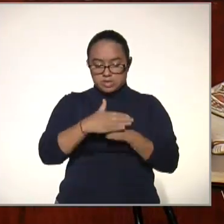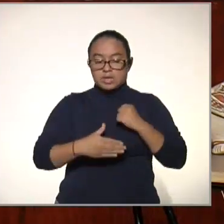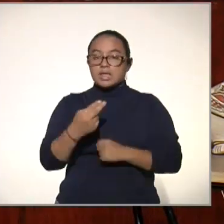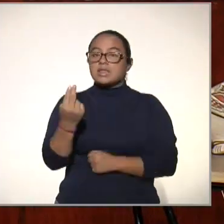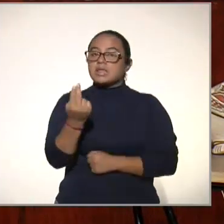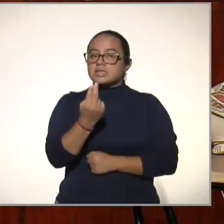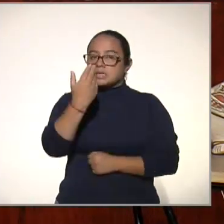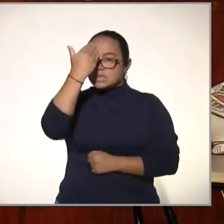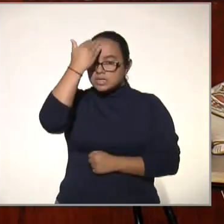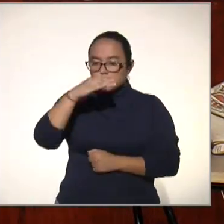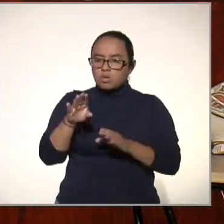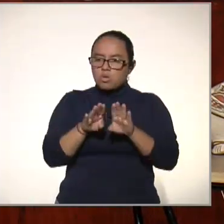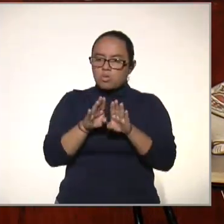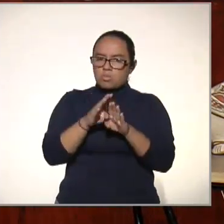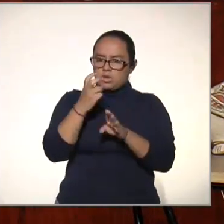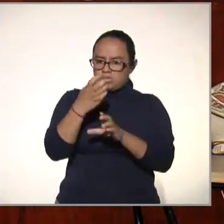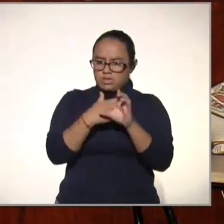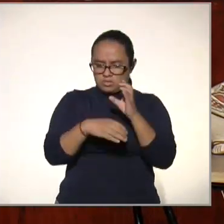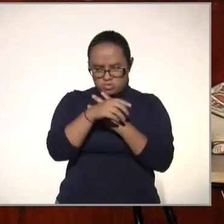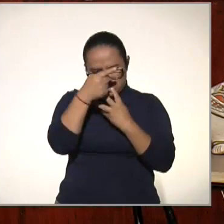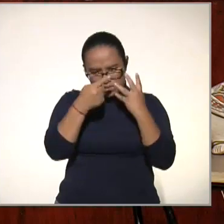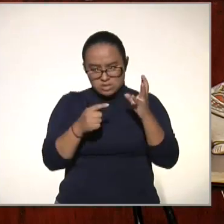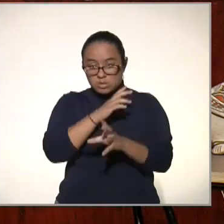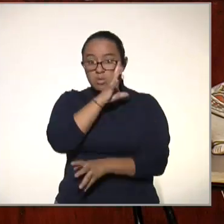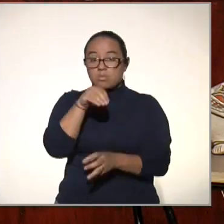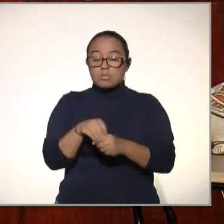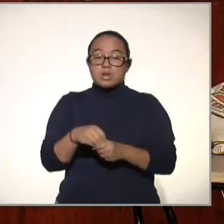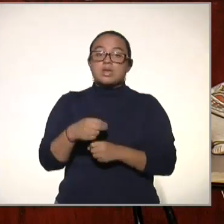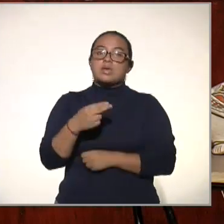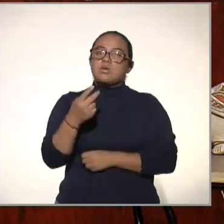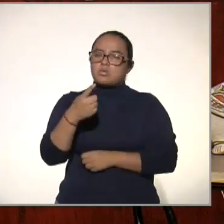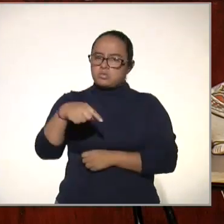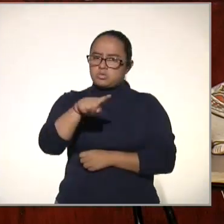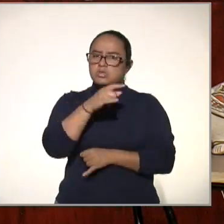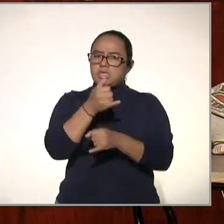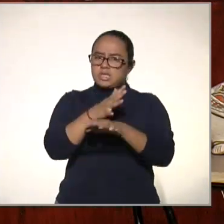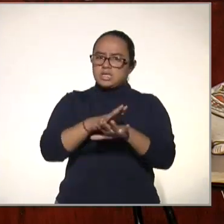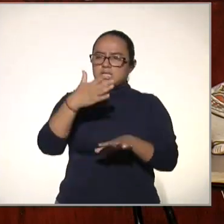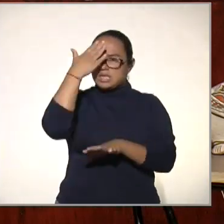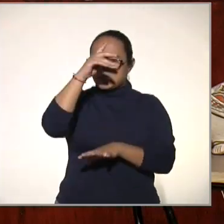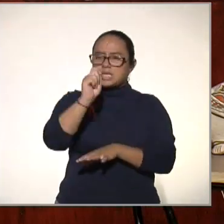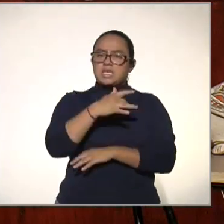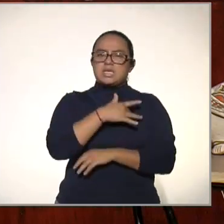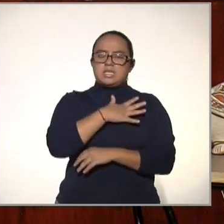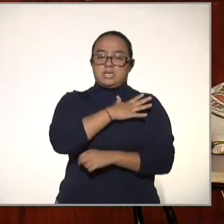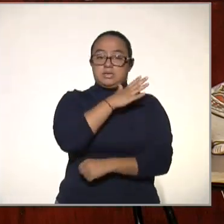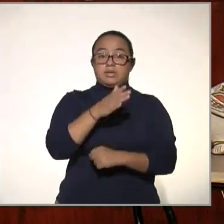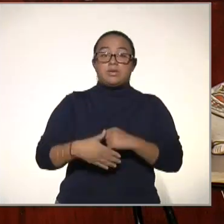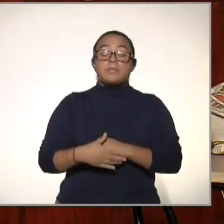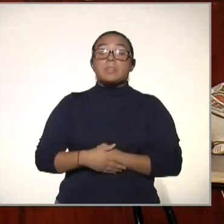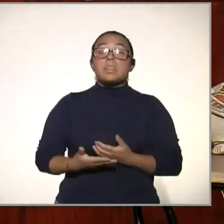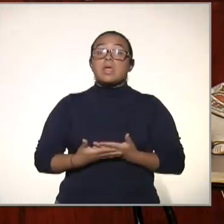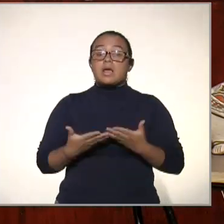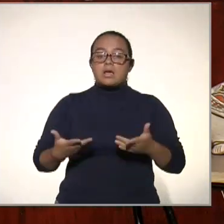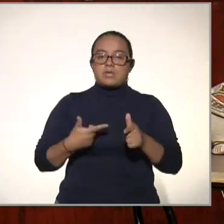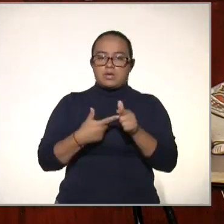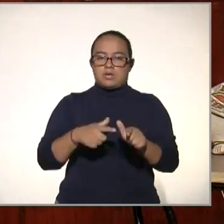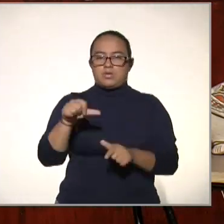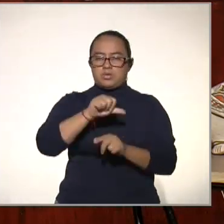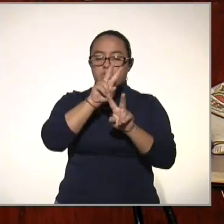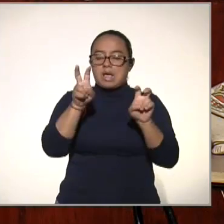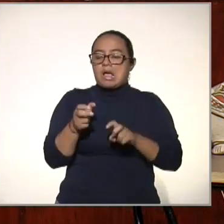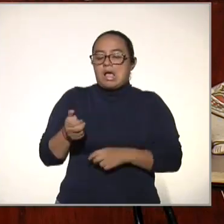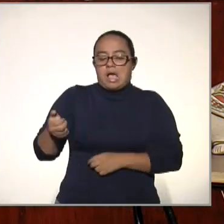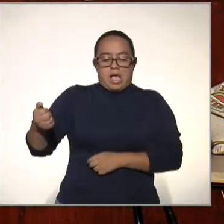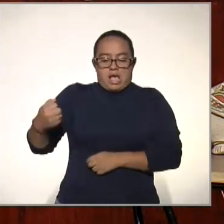aristas, desde todas las vertientes. Así que los invitamos a que se informen más hoy en el Día Mundial de la Menopausia. Y continuando con nuestro tema de hoy, Así soy